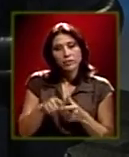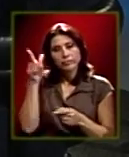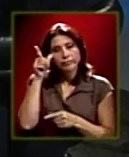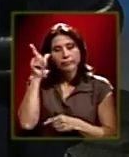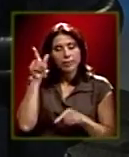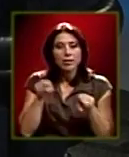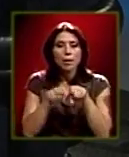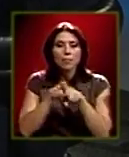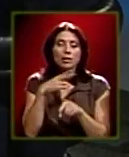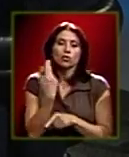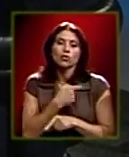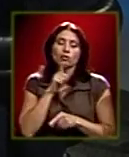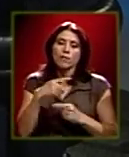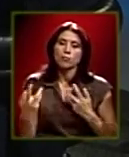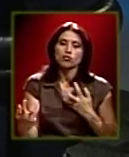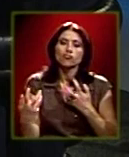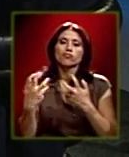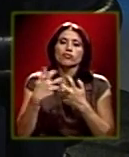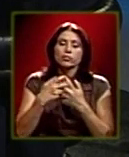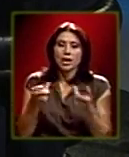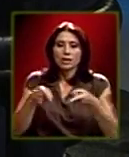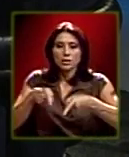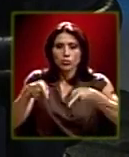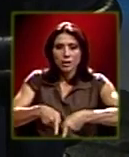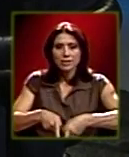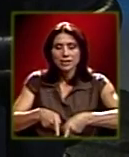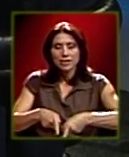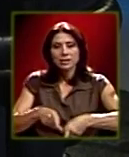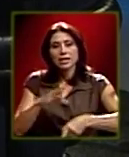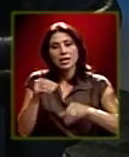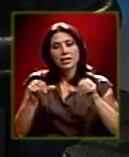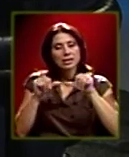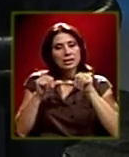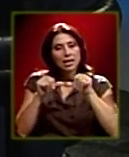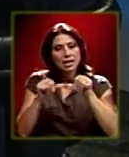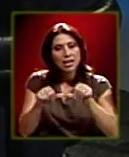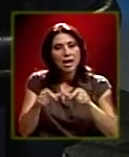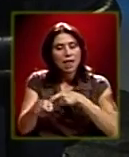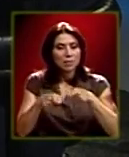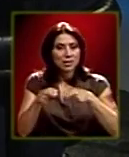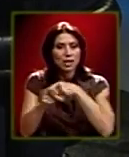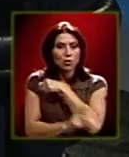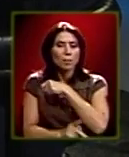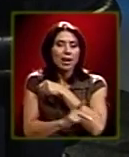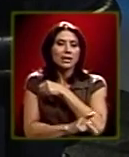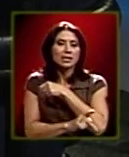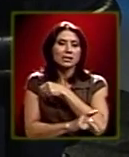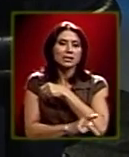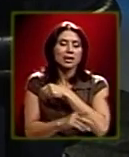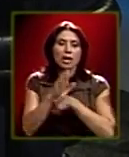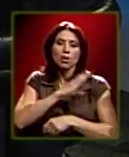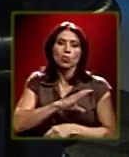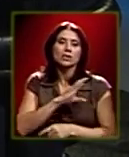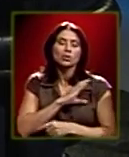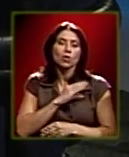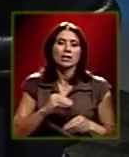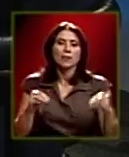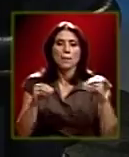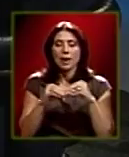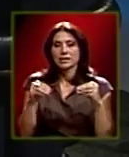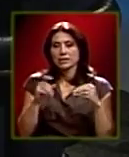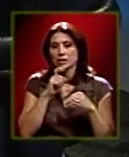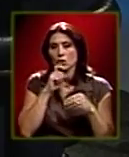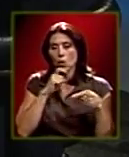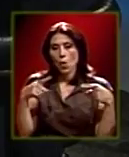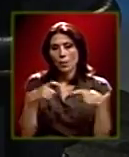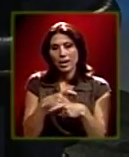que acomodarnos a las circunstancias, ¿verdad? Y seguir administrando el país en condiciones pues mucho más complejas.